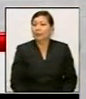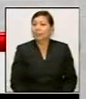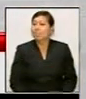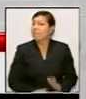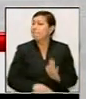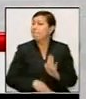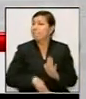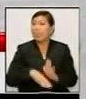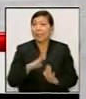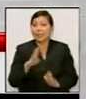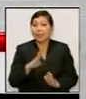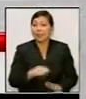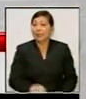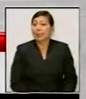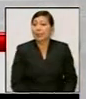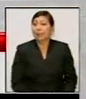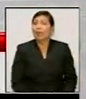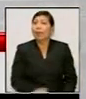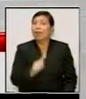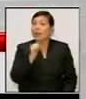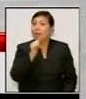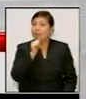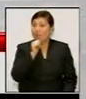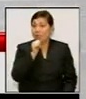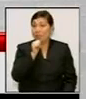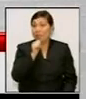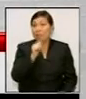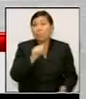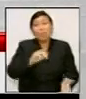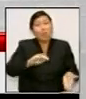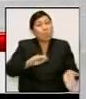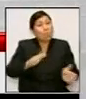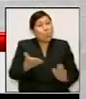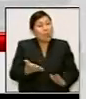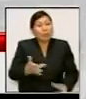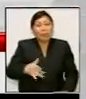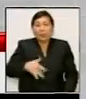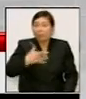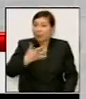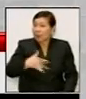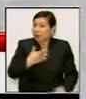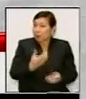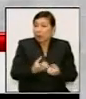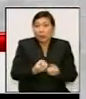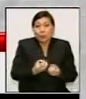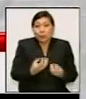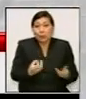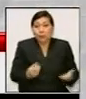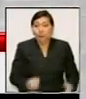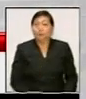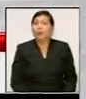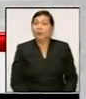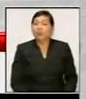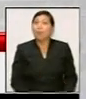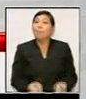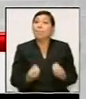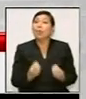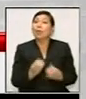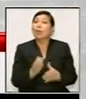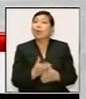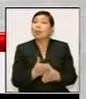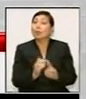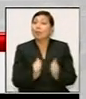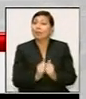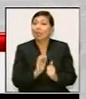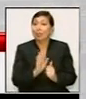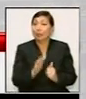enorme. La ausencia de Juan la vamos a sentir muchos, porque compartimos con